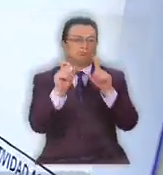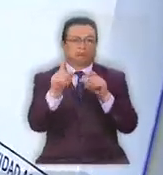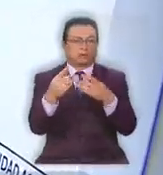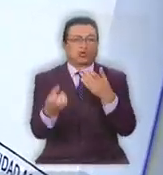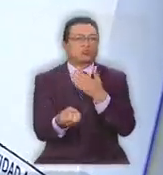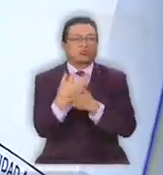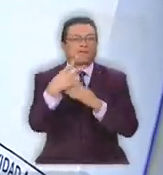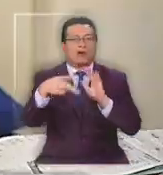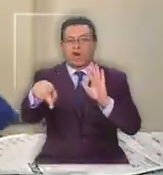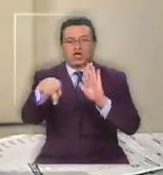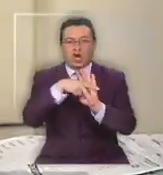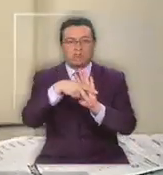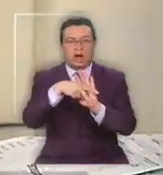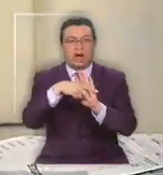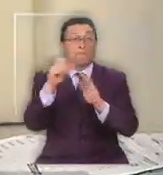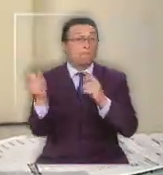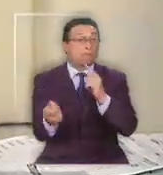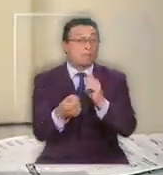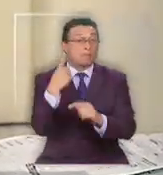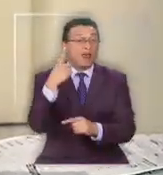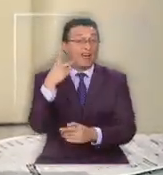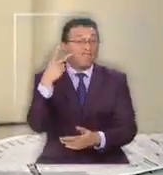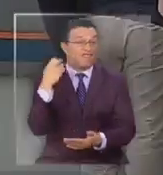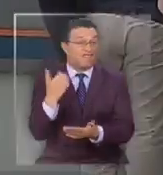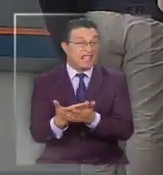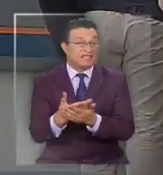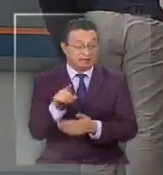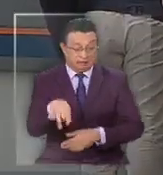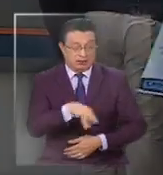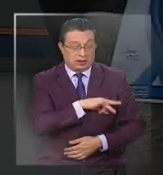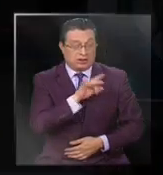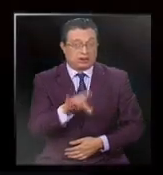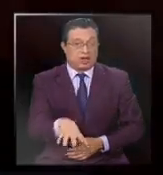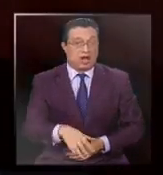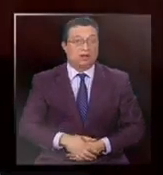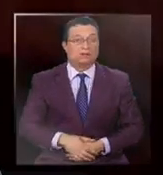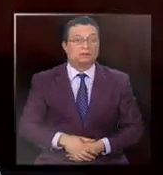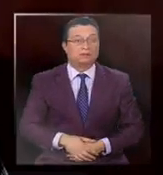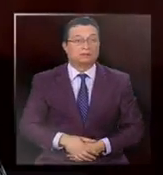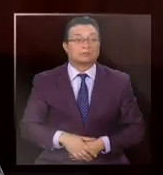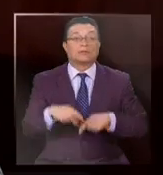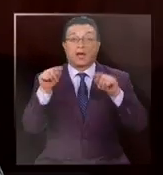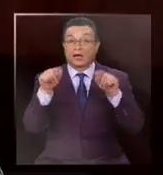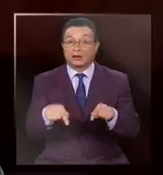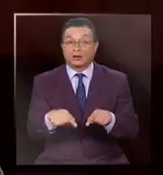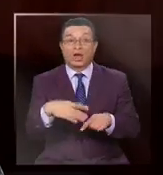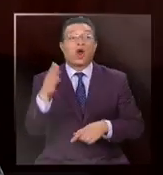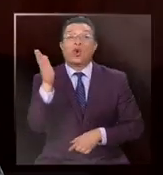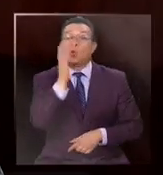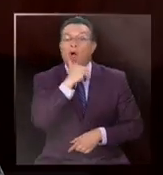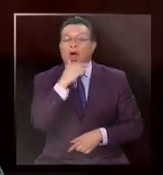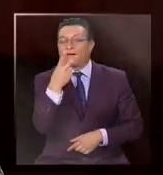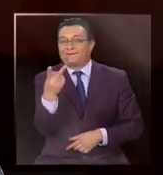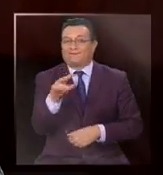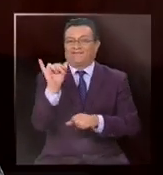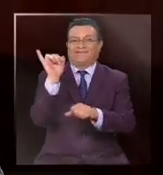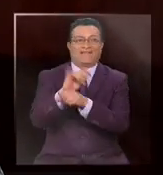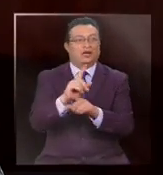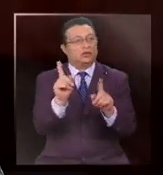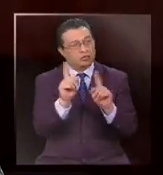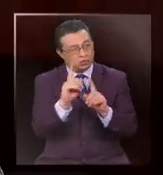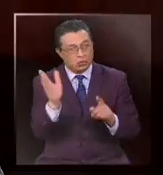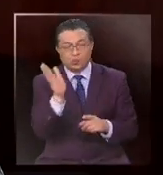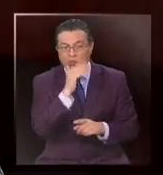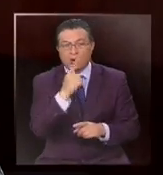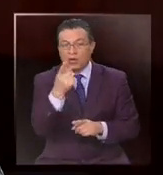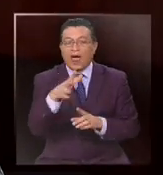nueva normativa que por primera vez rige en el país. Acá no hay golazo, en ningún caso hay